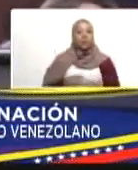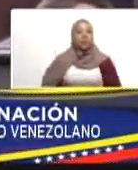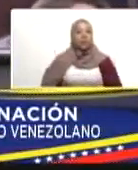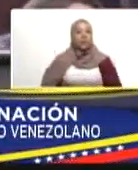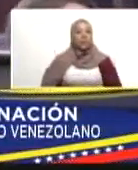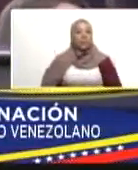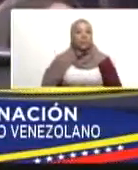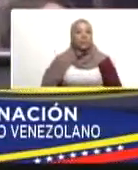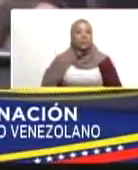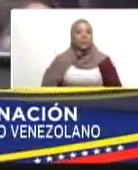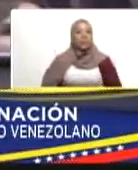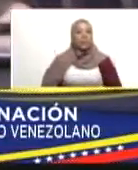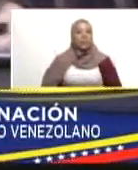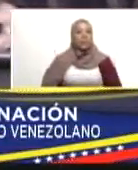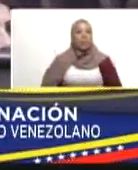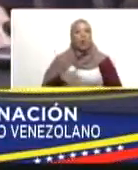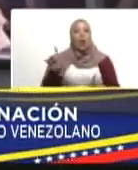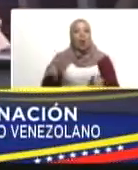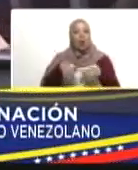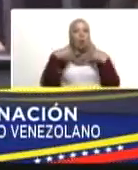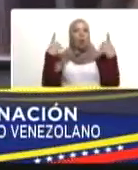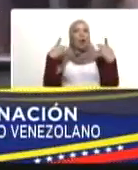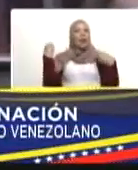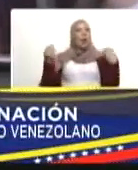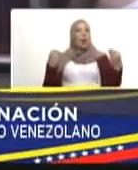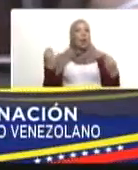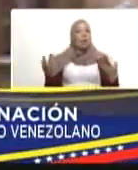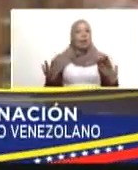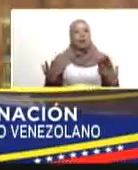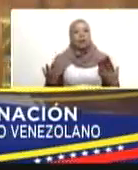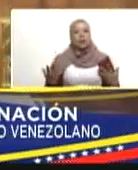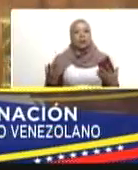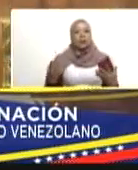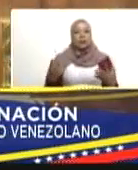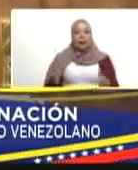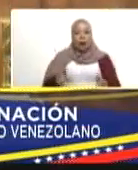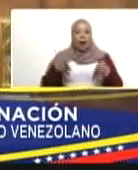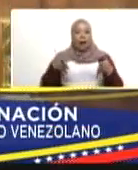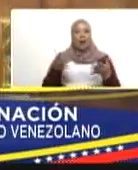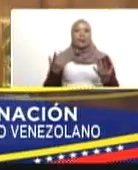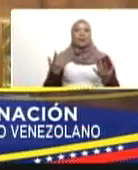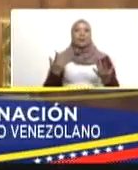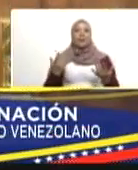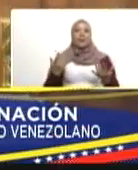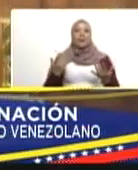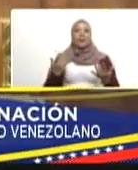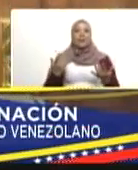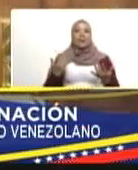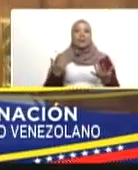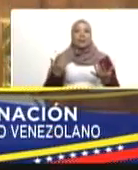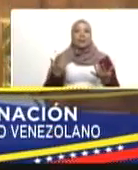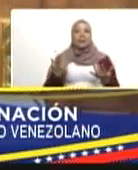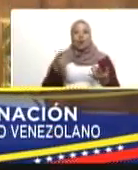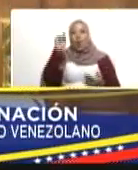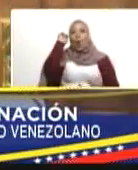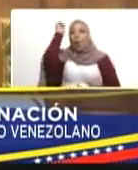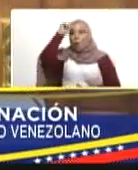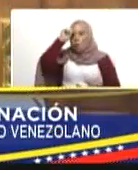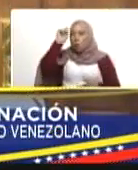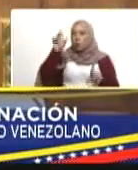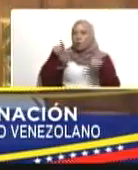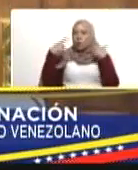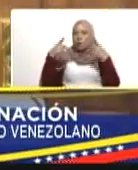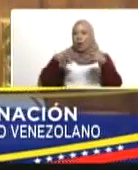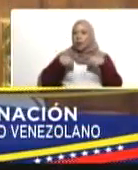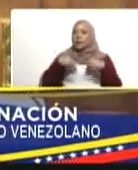Ah cómo va la guaira campeón ahí me trajeron una gorra de la guaira Dios dado